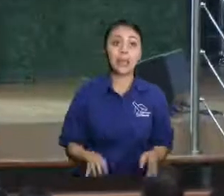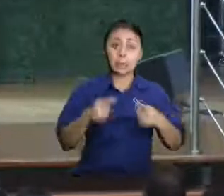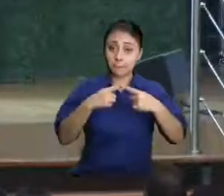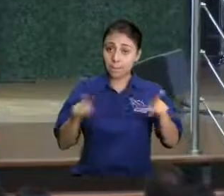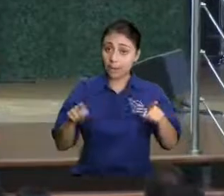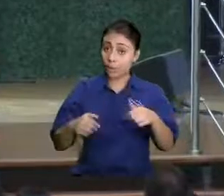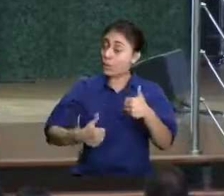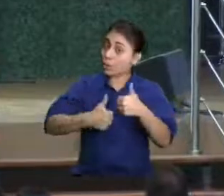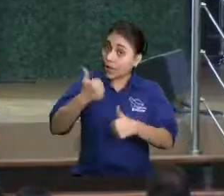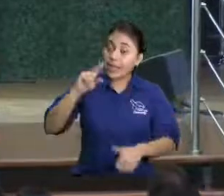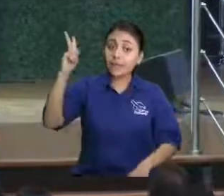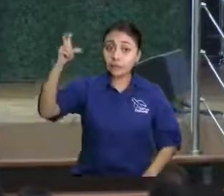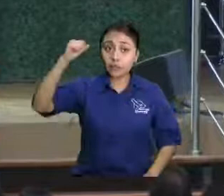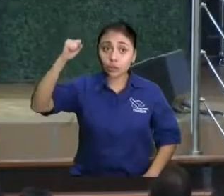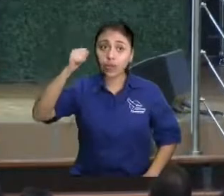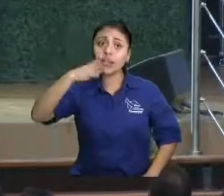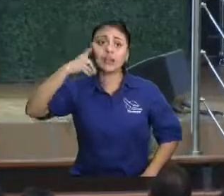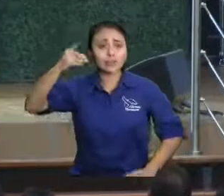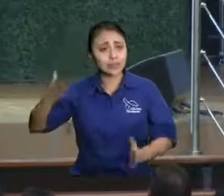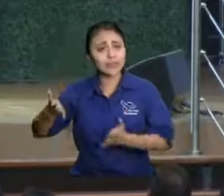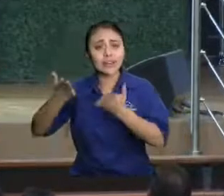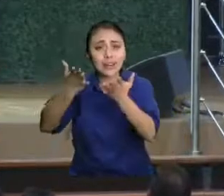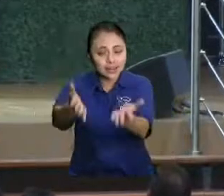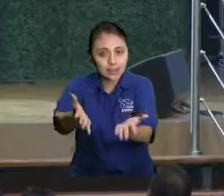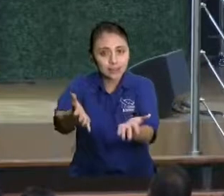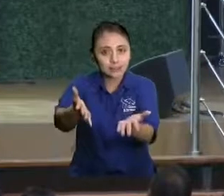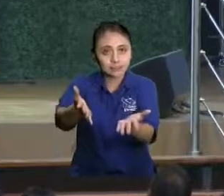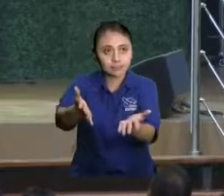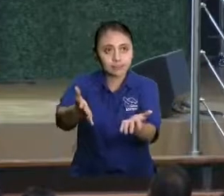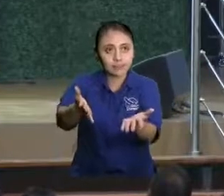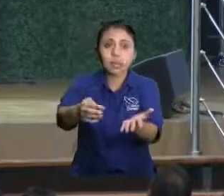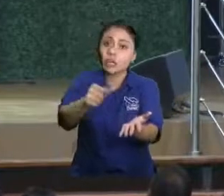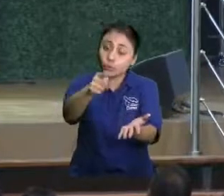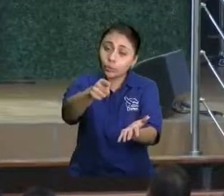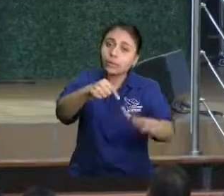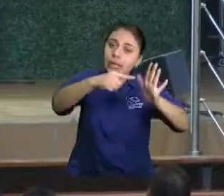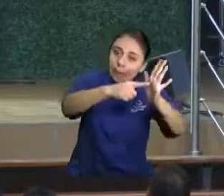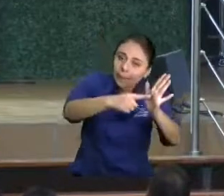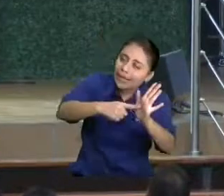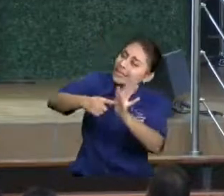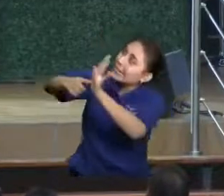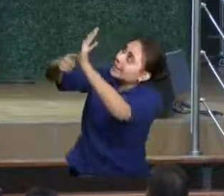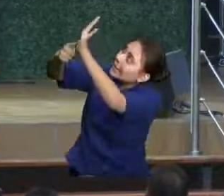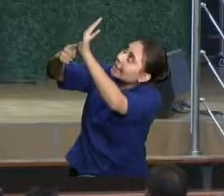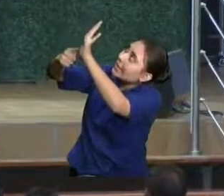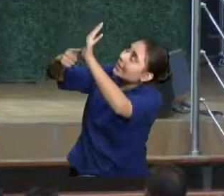Pero cada victoria que Dios te dé, ve y ponla a los pies de Cristo.